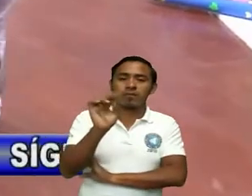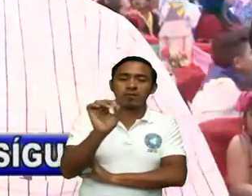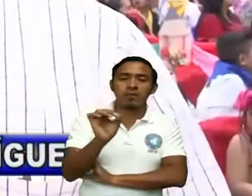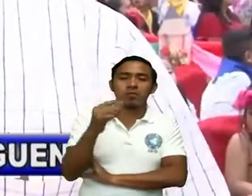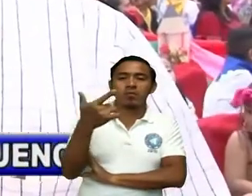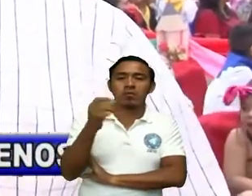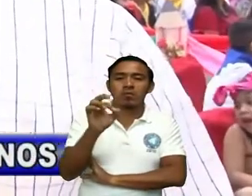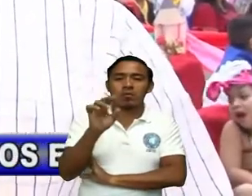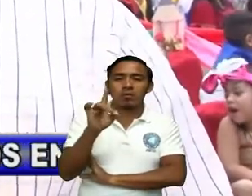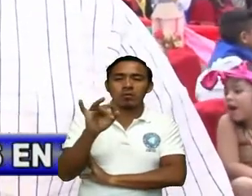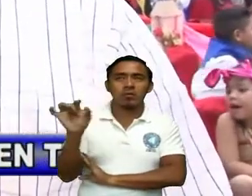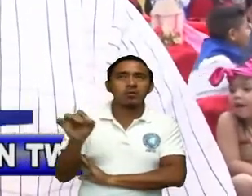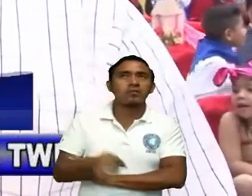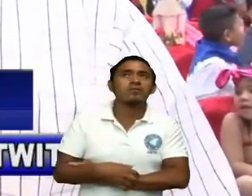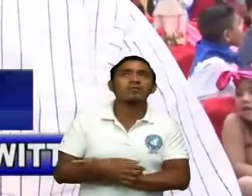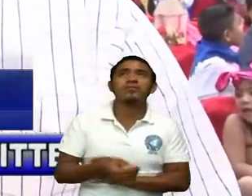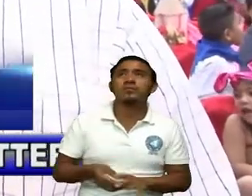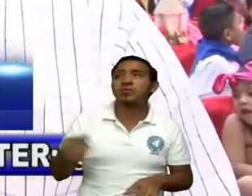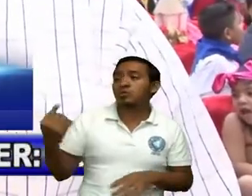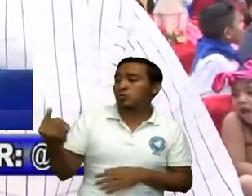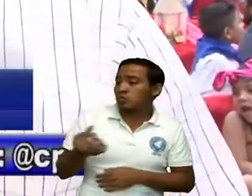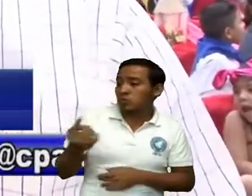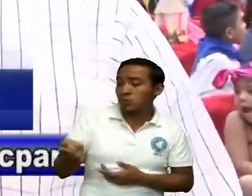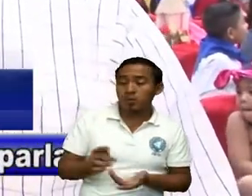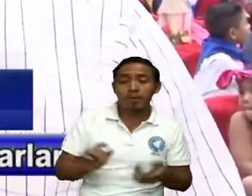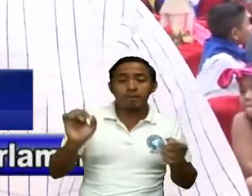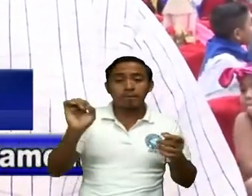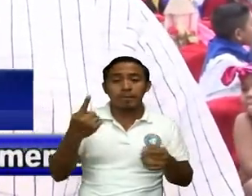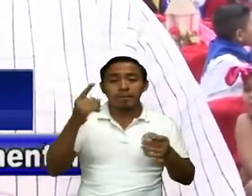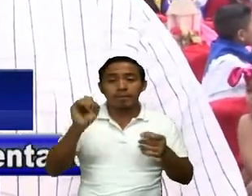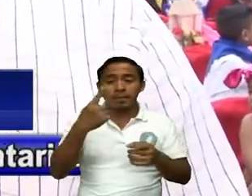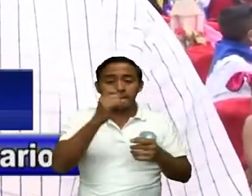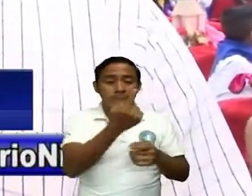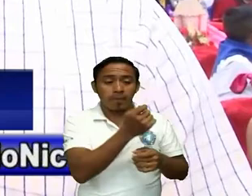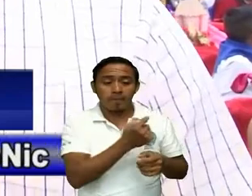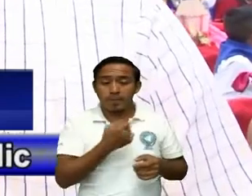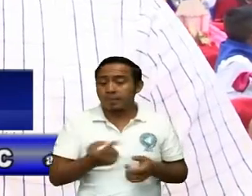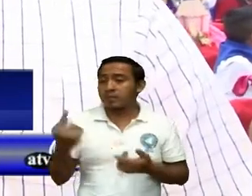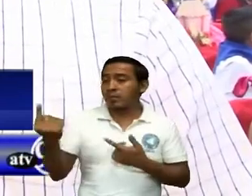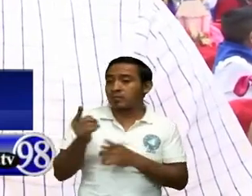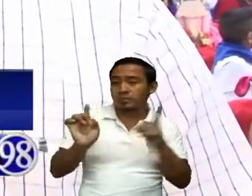Managua. Están participando solamente los primeros lugares de cada categoría.